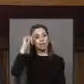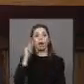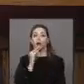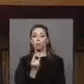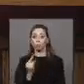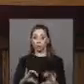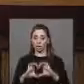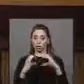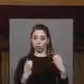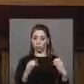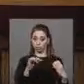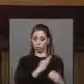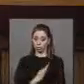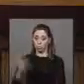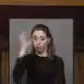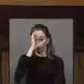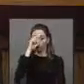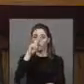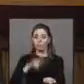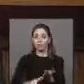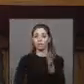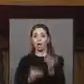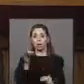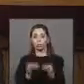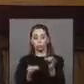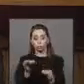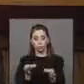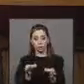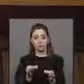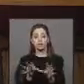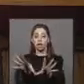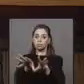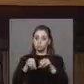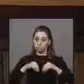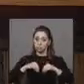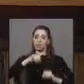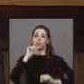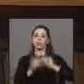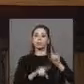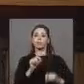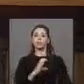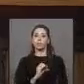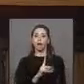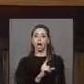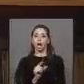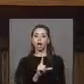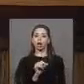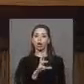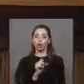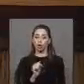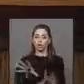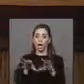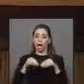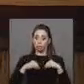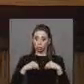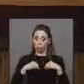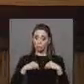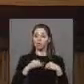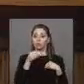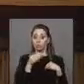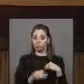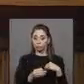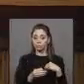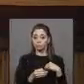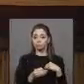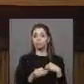corporación asuma la búsqueda de verdad y justicia, haciendo como propia la defensa de Carlos Lorca. Asumiendo con la propiedad que tiene el hecho